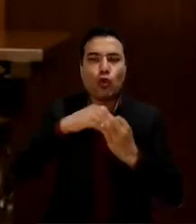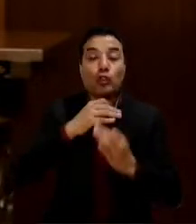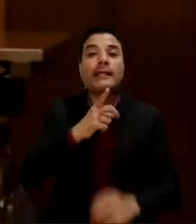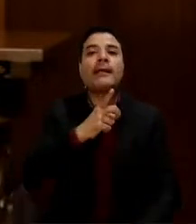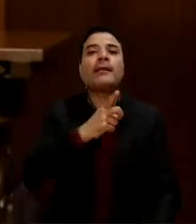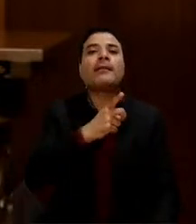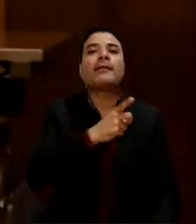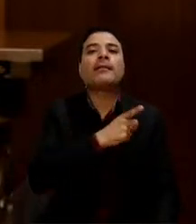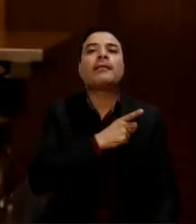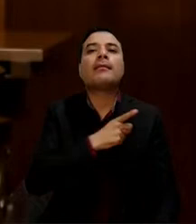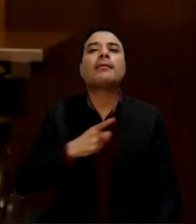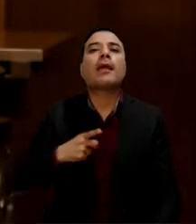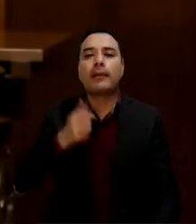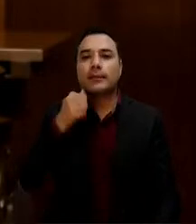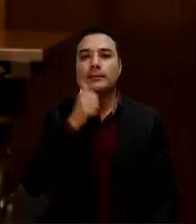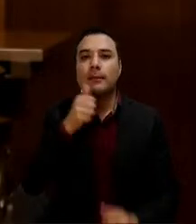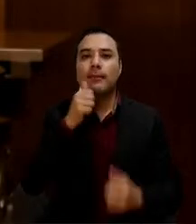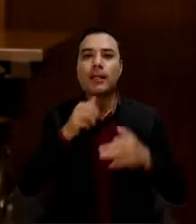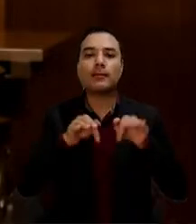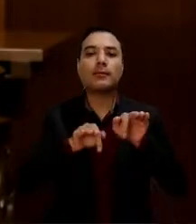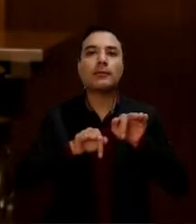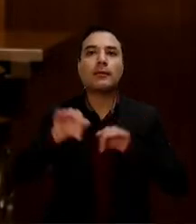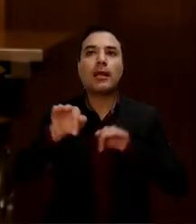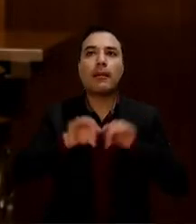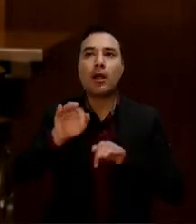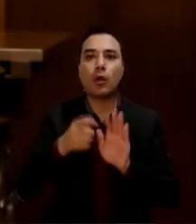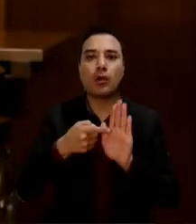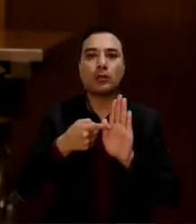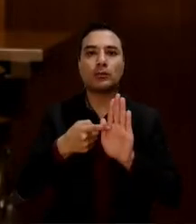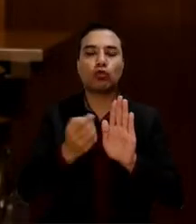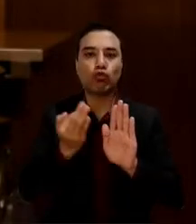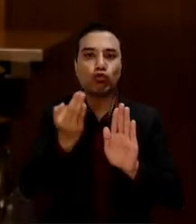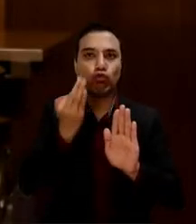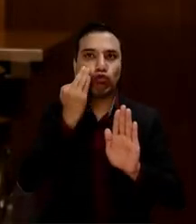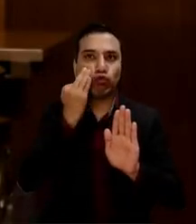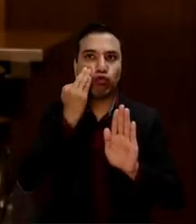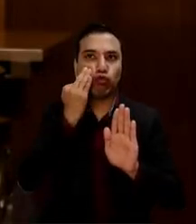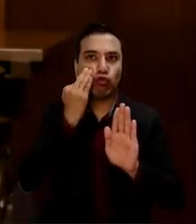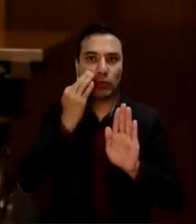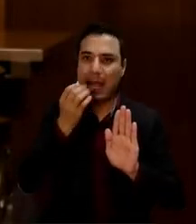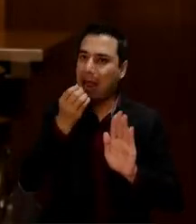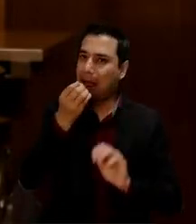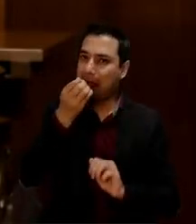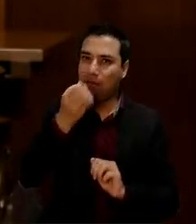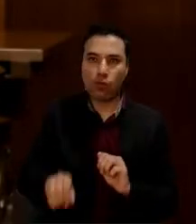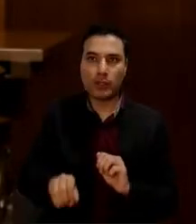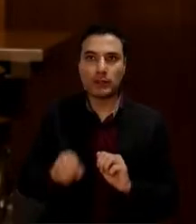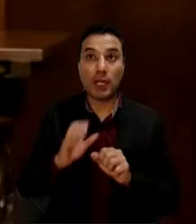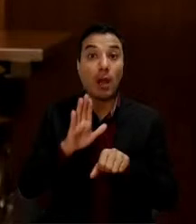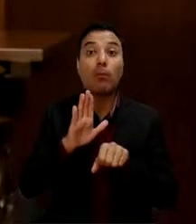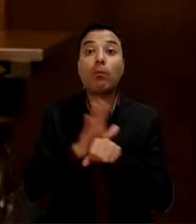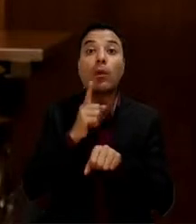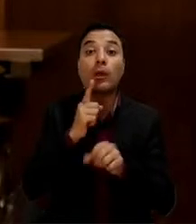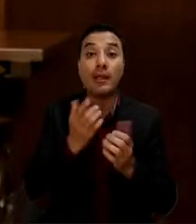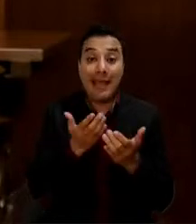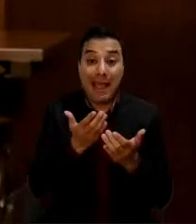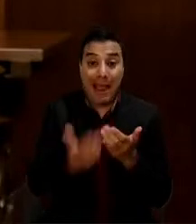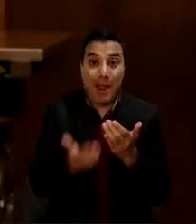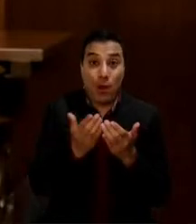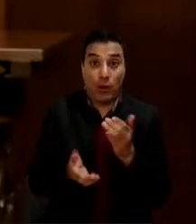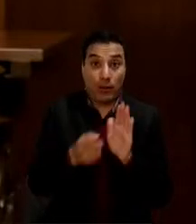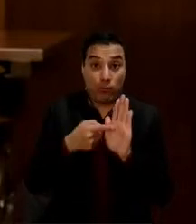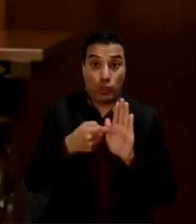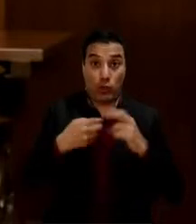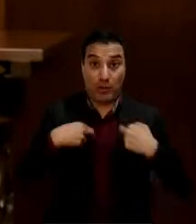acciones ante la ciudadanía en general, puesto que el modelo de representación contemporáneo en nuestro